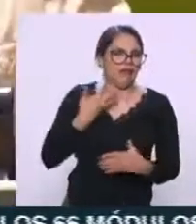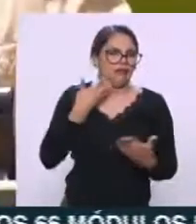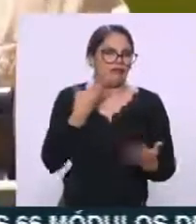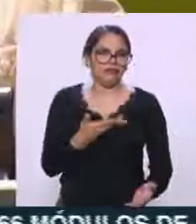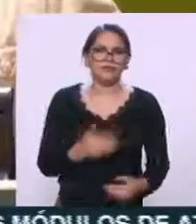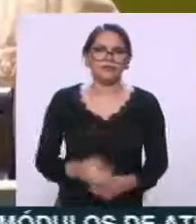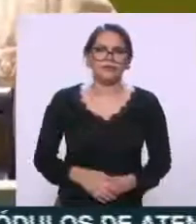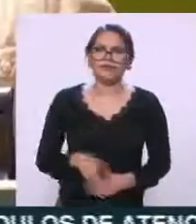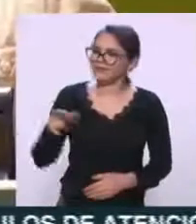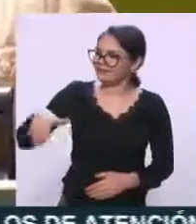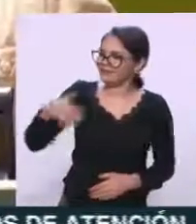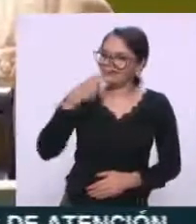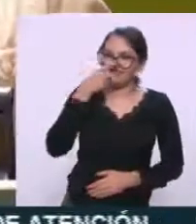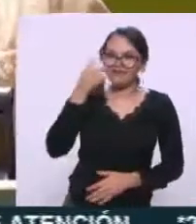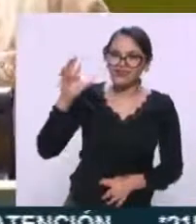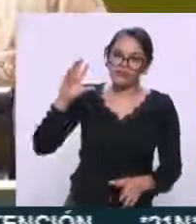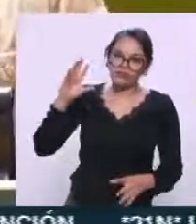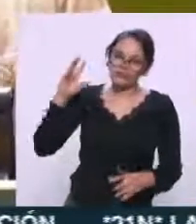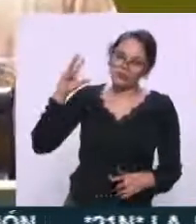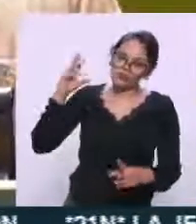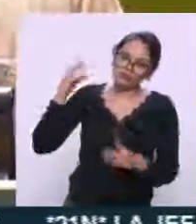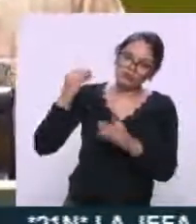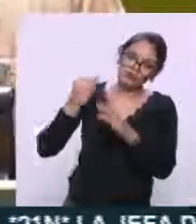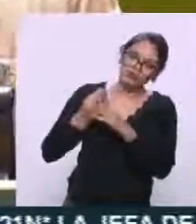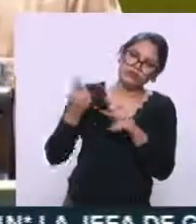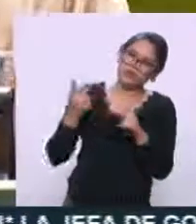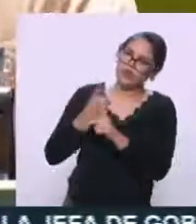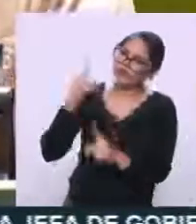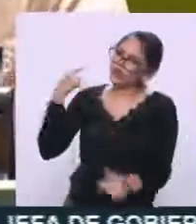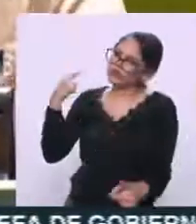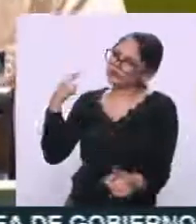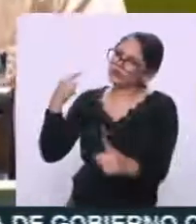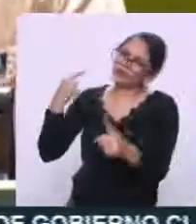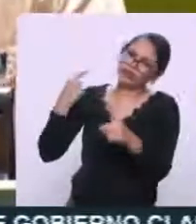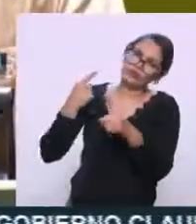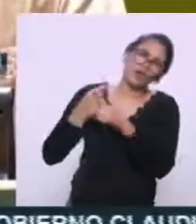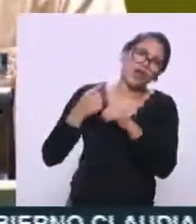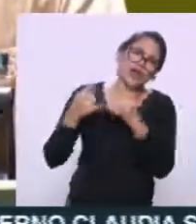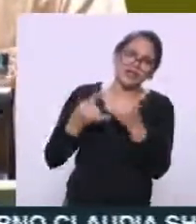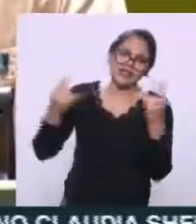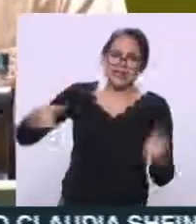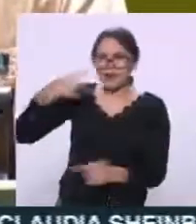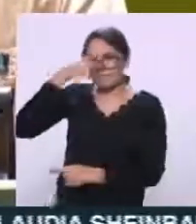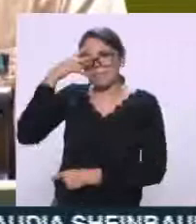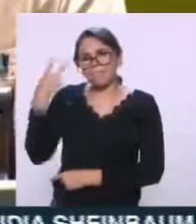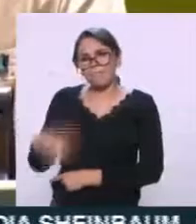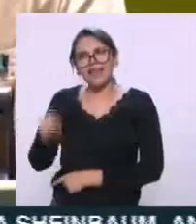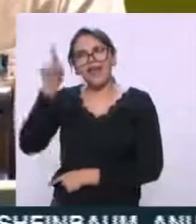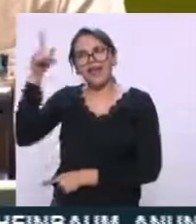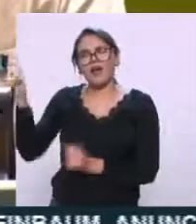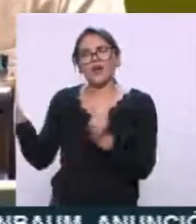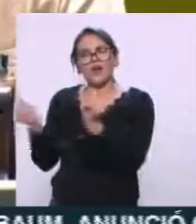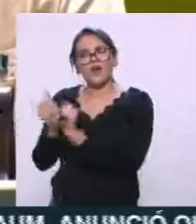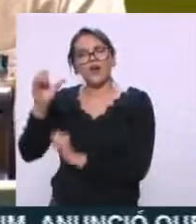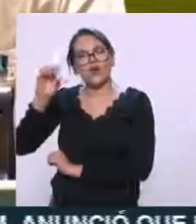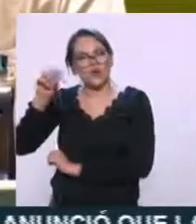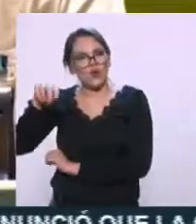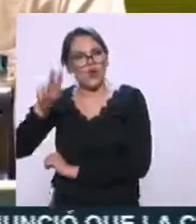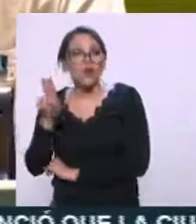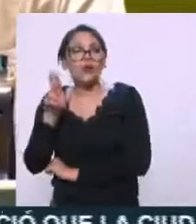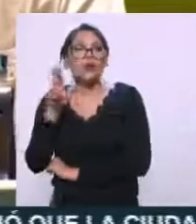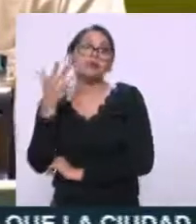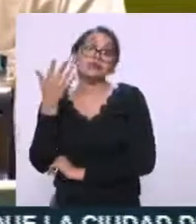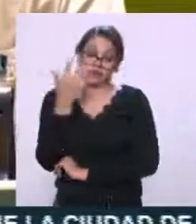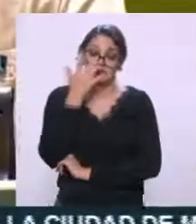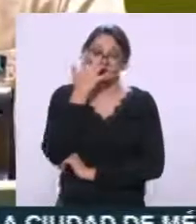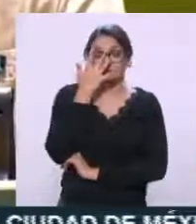Ya tú acabas de dar un recuento magnífico del historial de México en Naciones Unidas. Entonces, pues creo